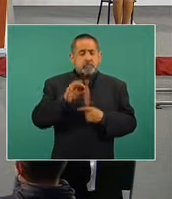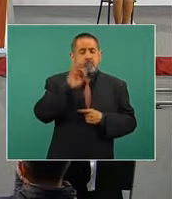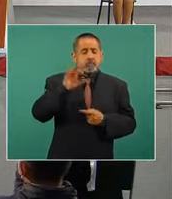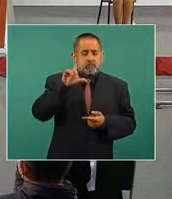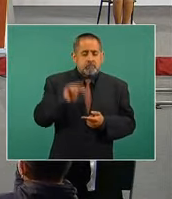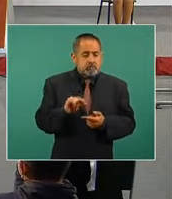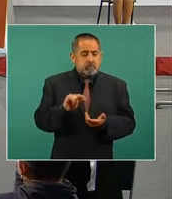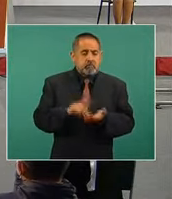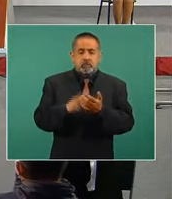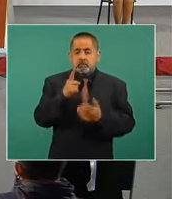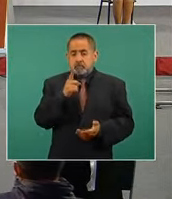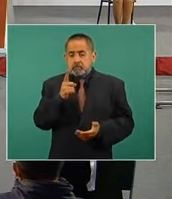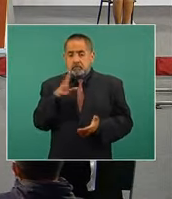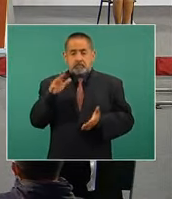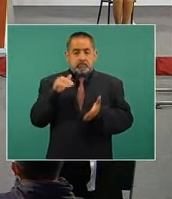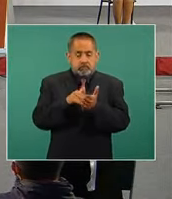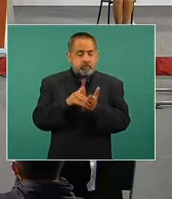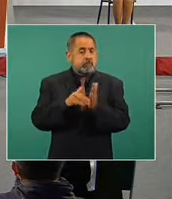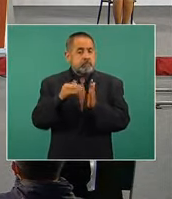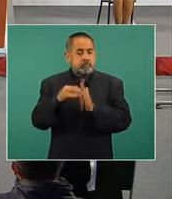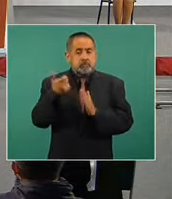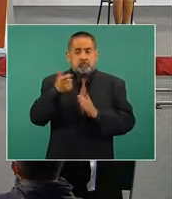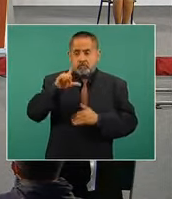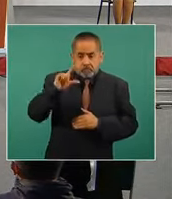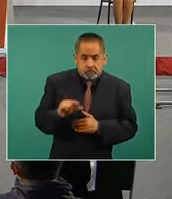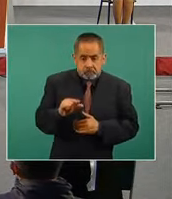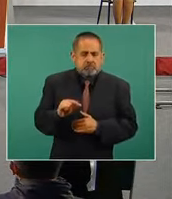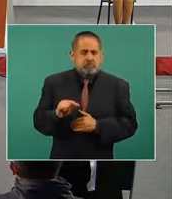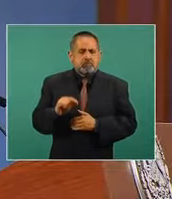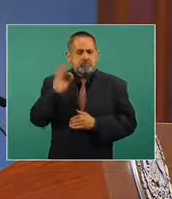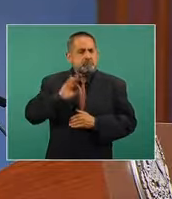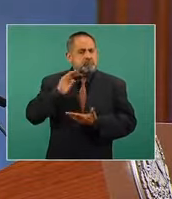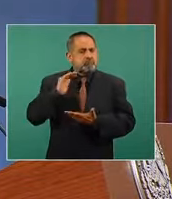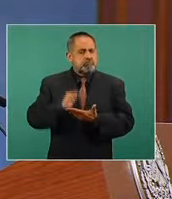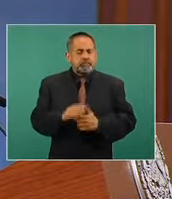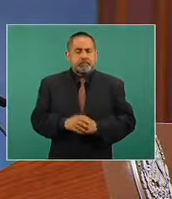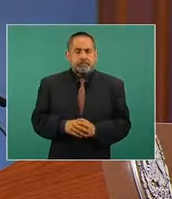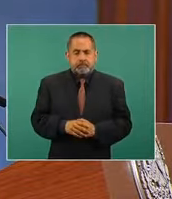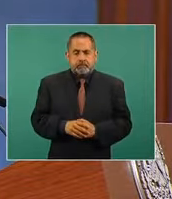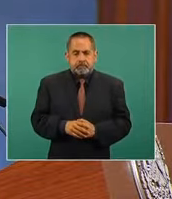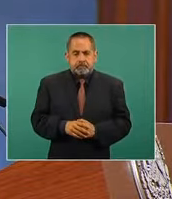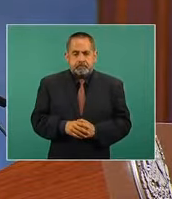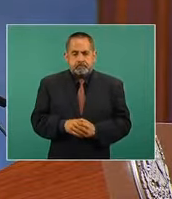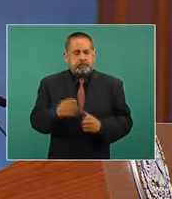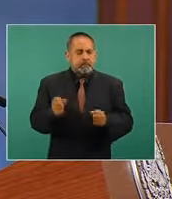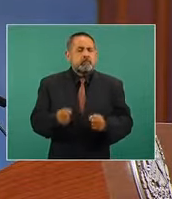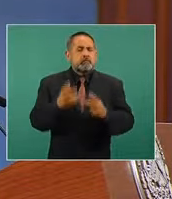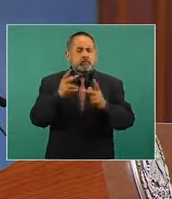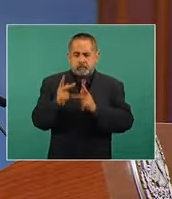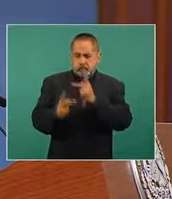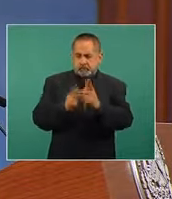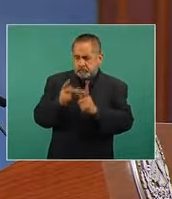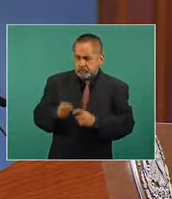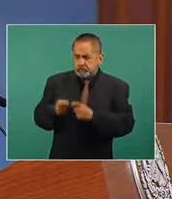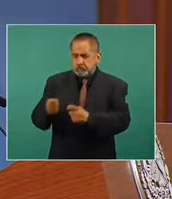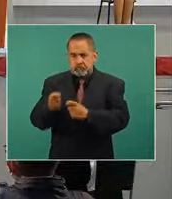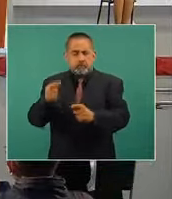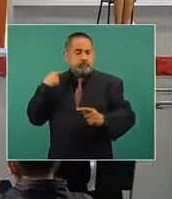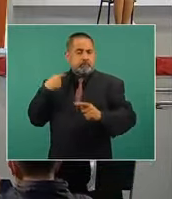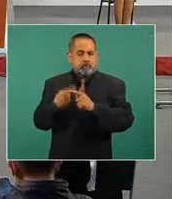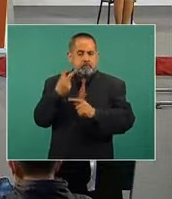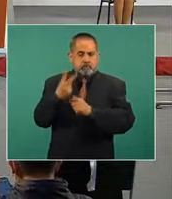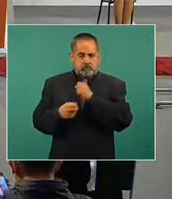100,000 millones de pesos a los trabajadores del Infonavit. En el que sigue tenemos cuántos créditos hemos dado. En estos 2 años